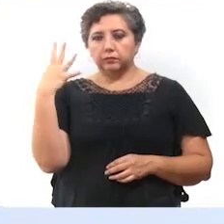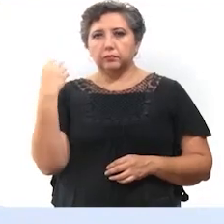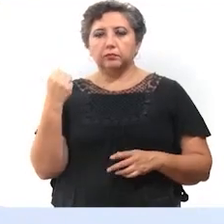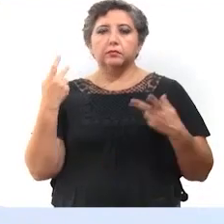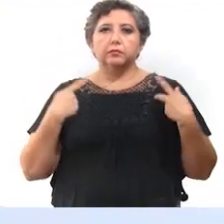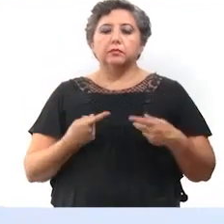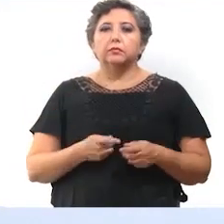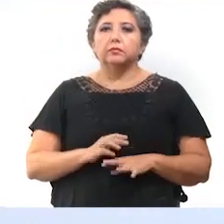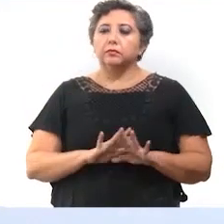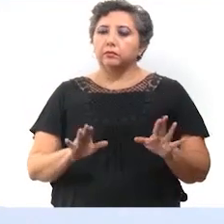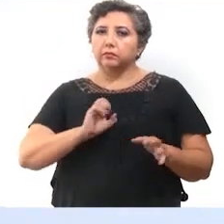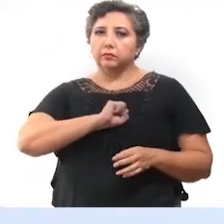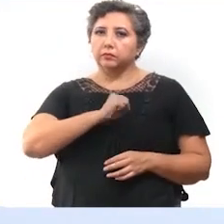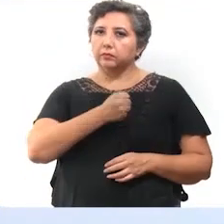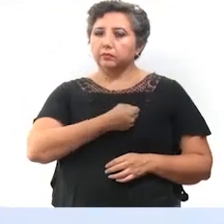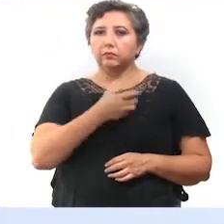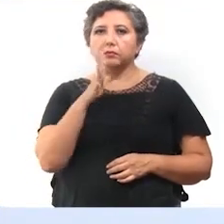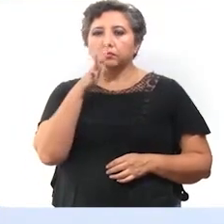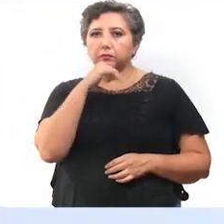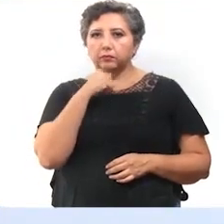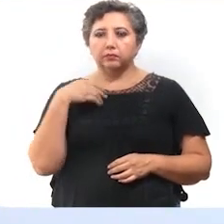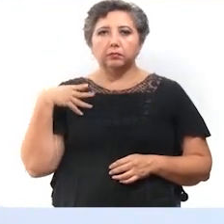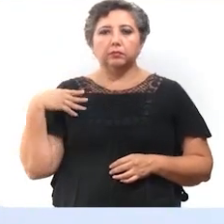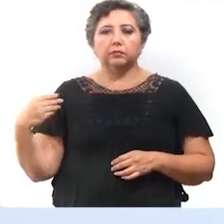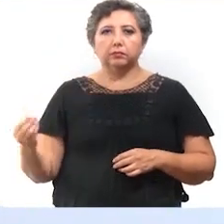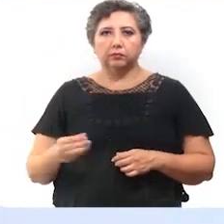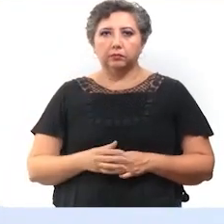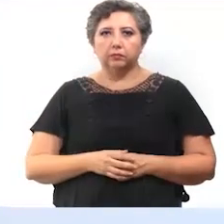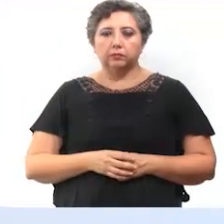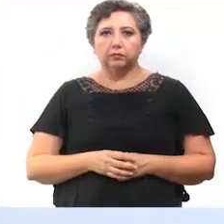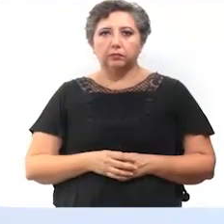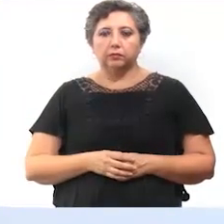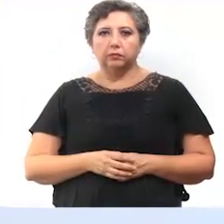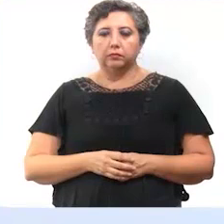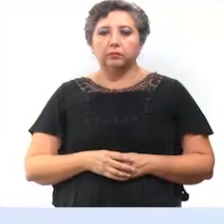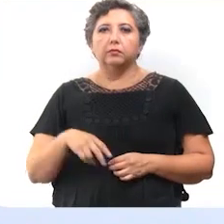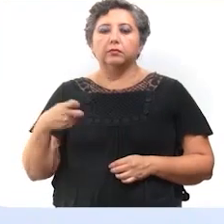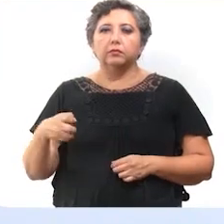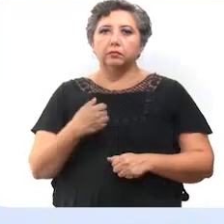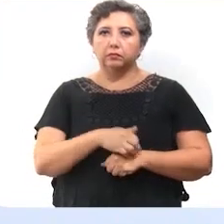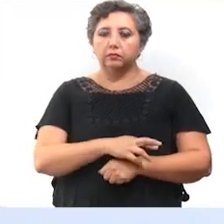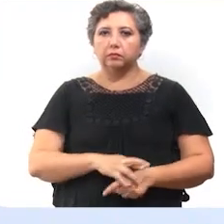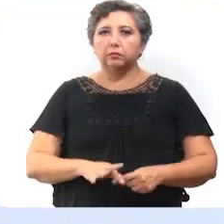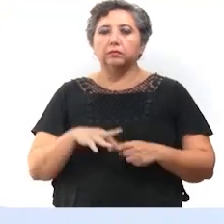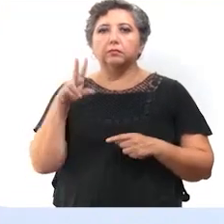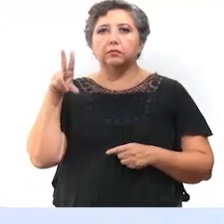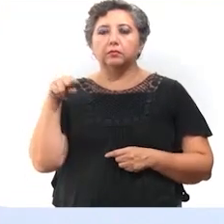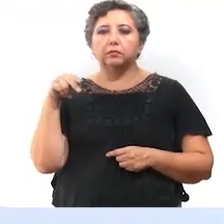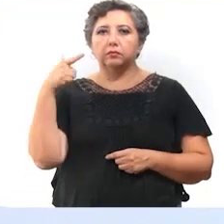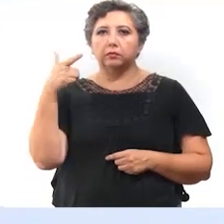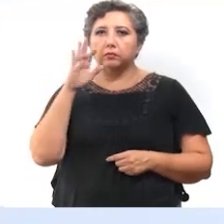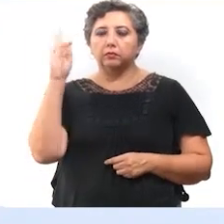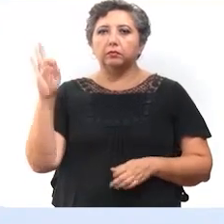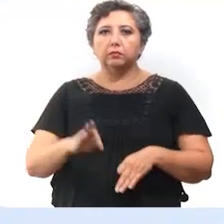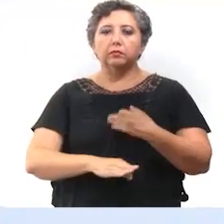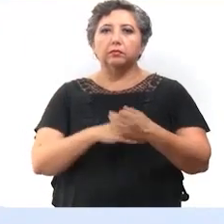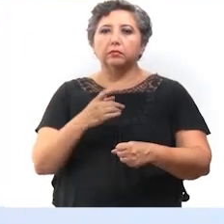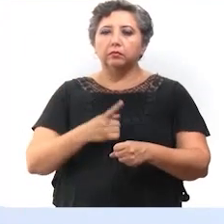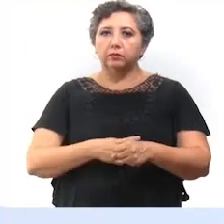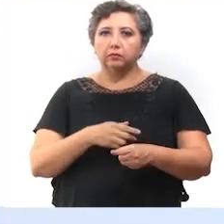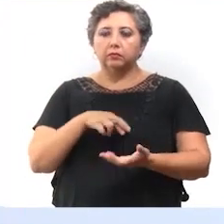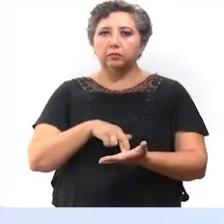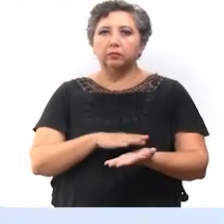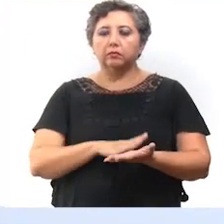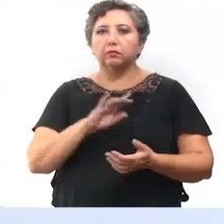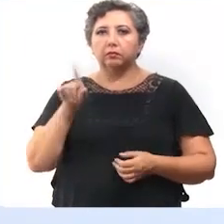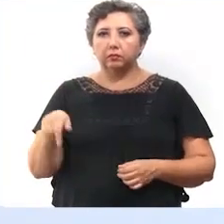62.159 pacientes ya se recuperaron, no presentan síntomas ni pueden contagiar. Esta cifra representa el 87% del total de